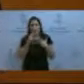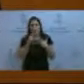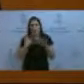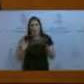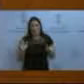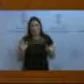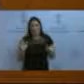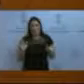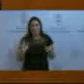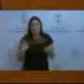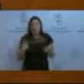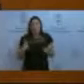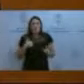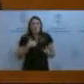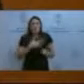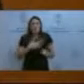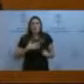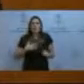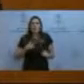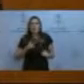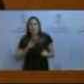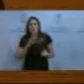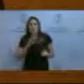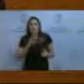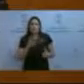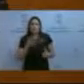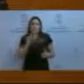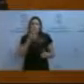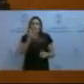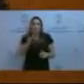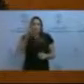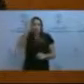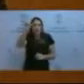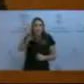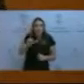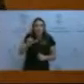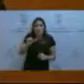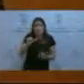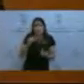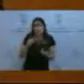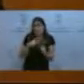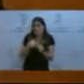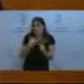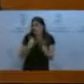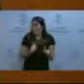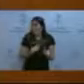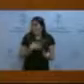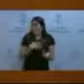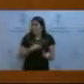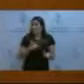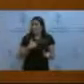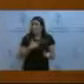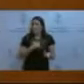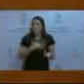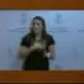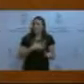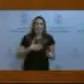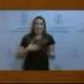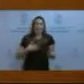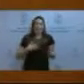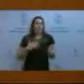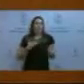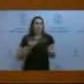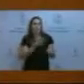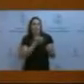no quisiera, porque para alguien que nos escuche, que puede estar en esta situación, no quisiera acabar en un mensaje de desesperanza